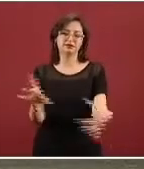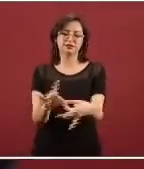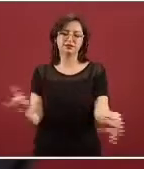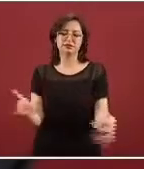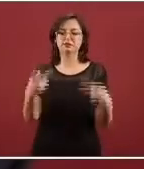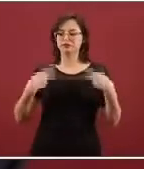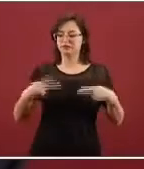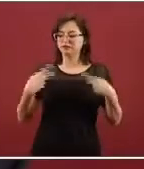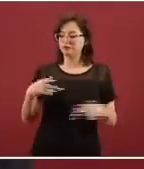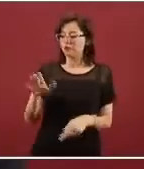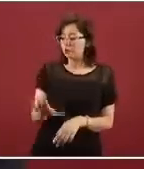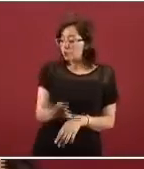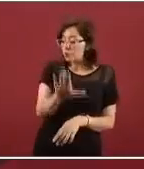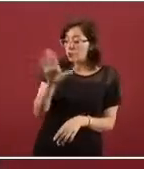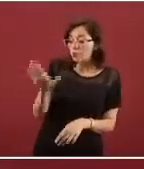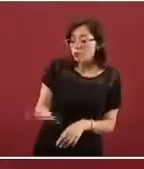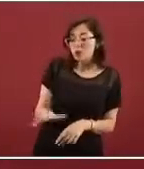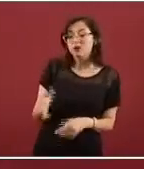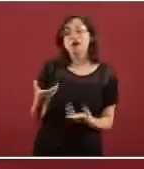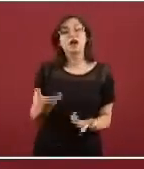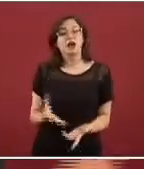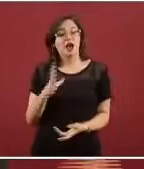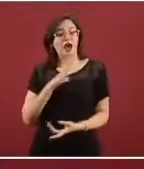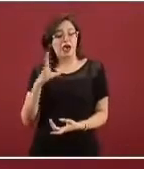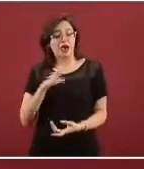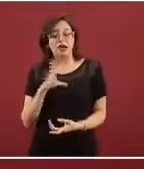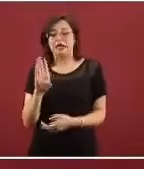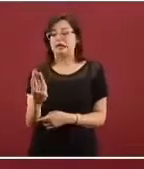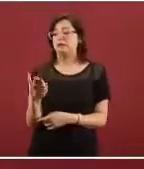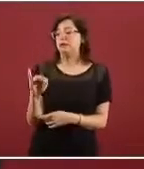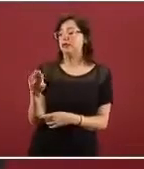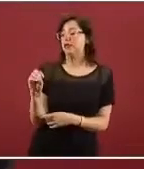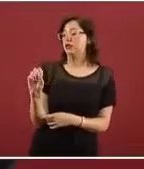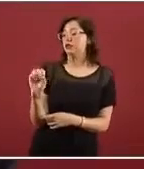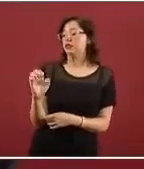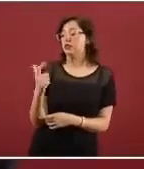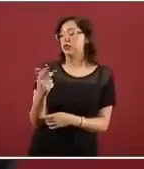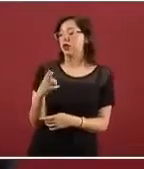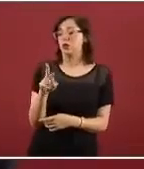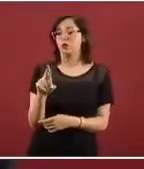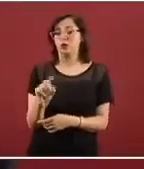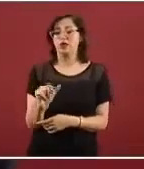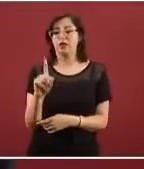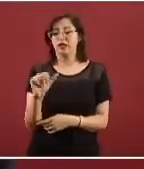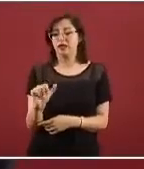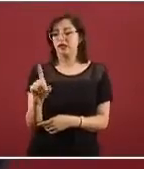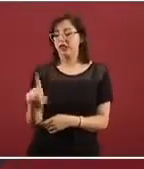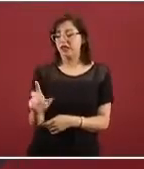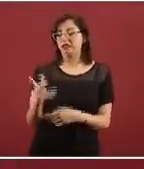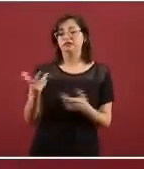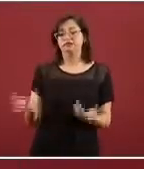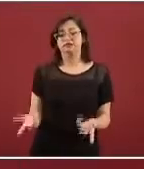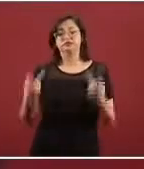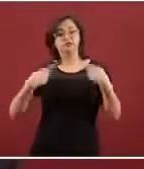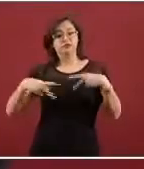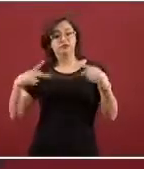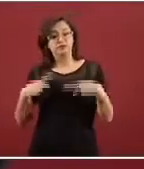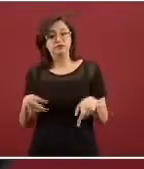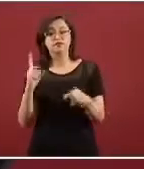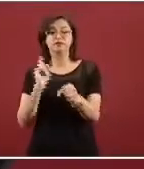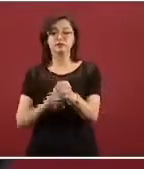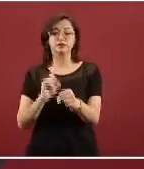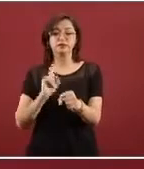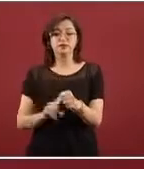de bioseguridad, que son las medidas para proteger a las personas que pudieran estar en contacto con pacientes o